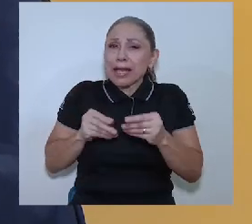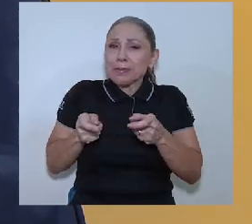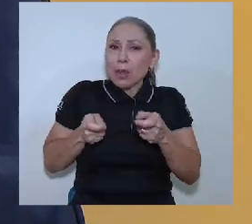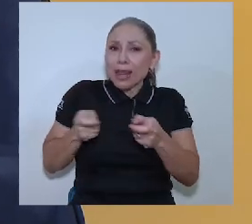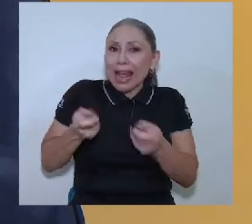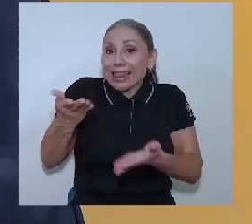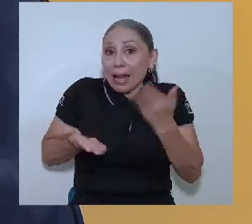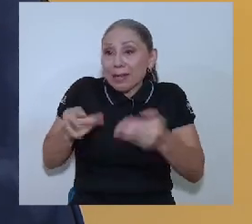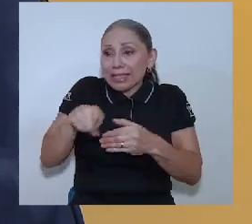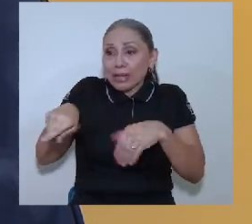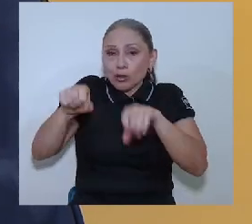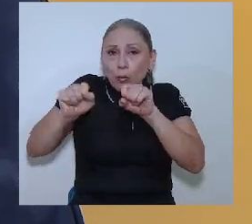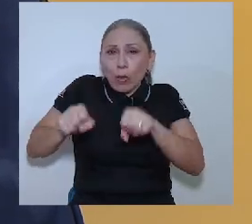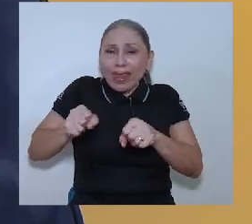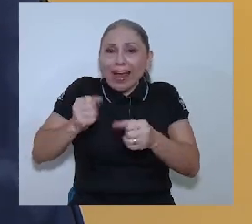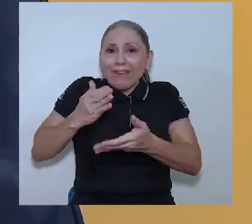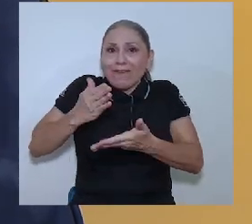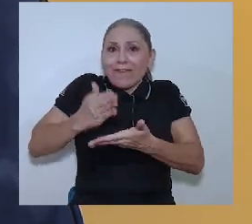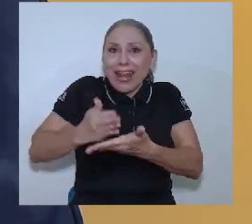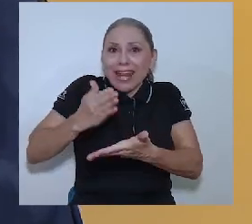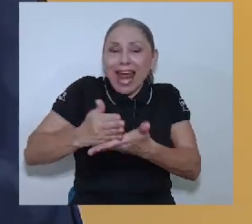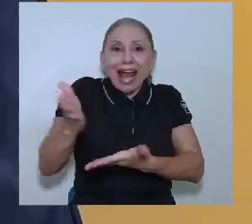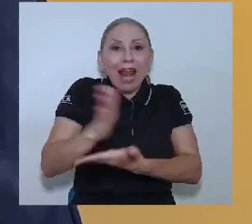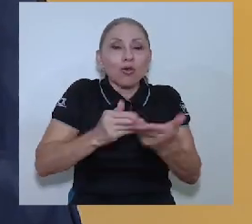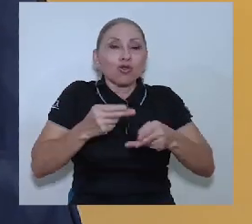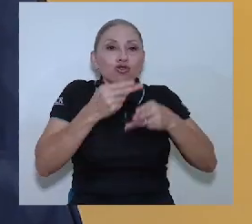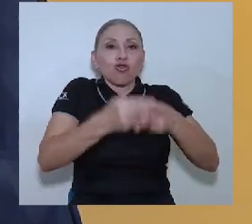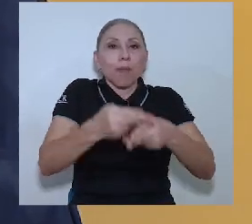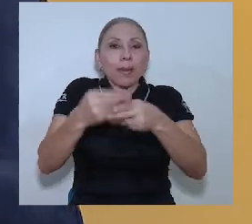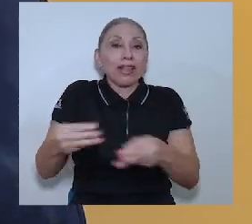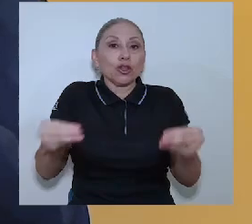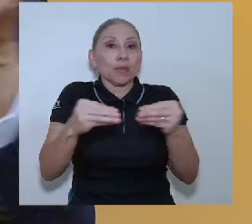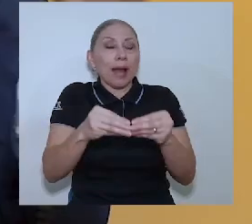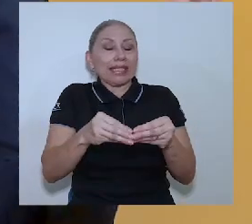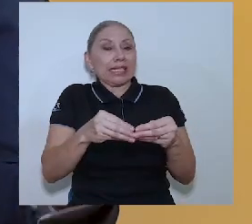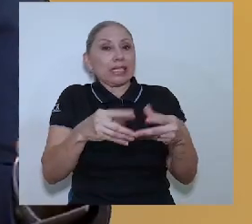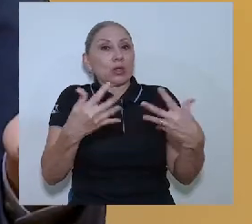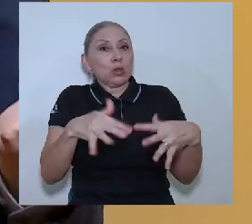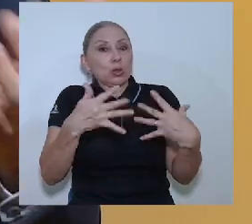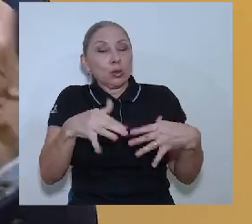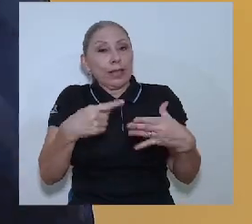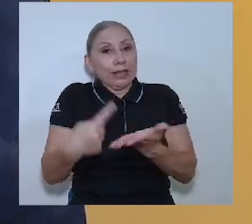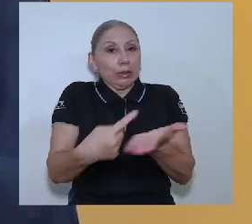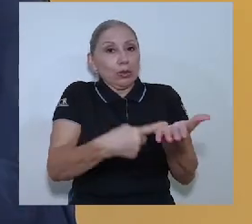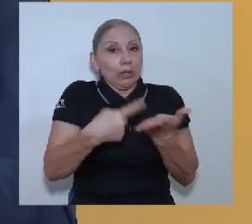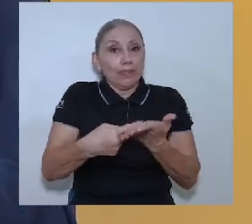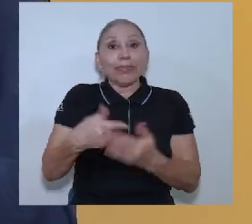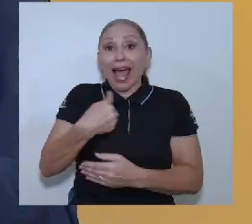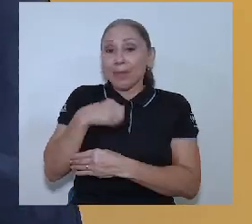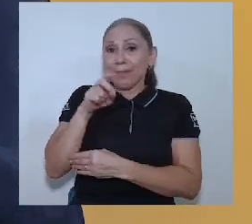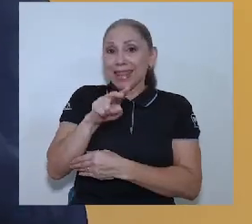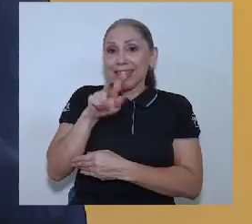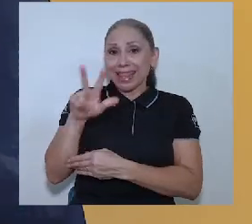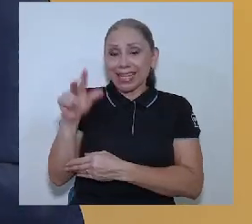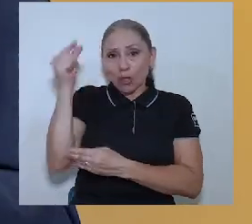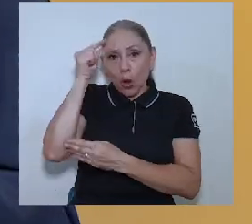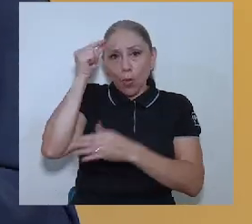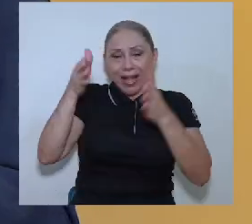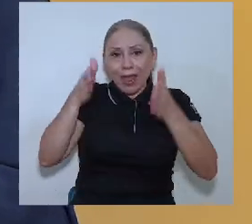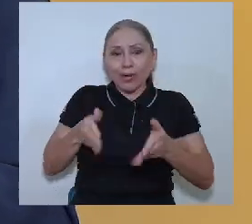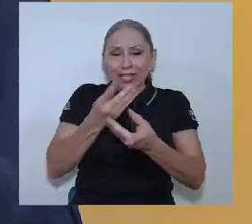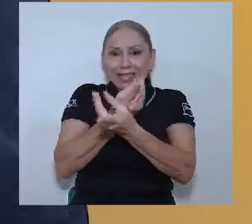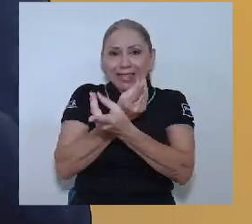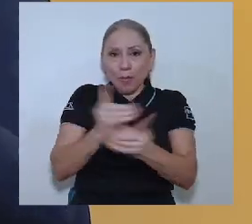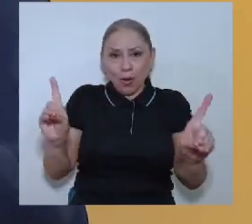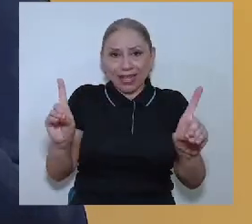frenar tal vez algunos de los nombramientos más polémicos. Hay 23 gobernadores demócratas,